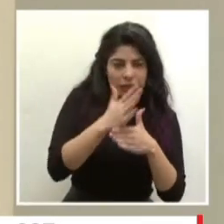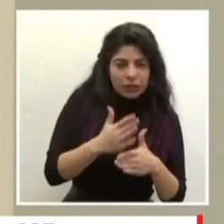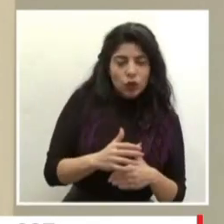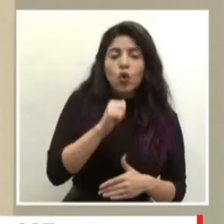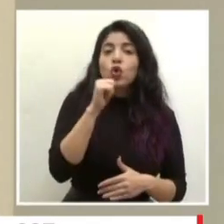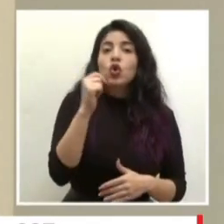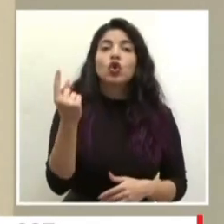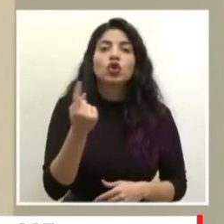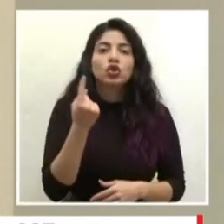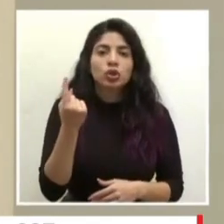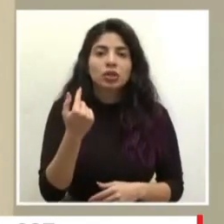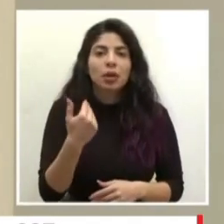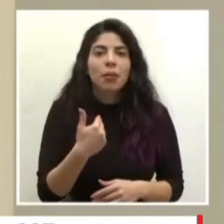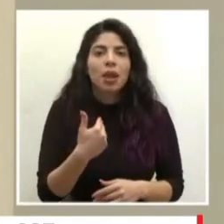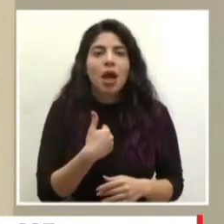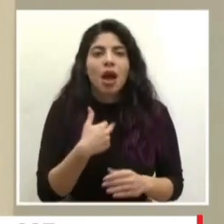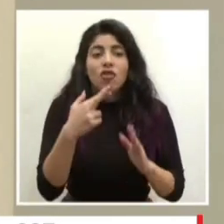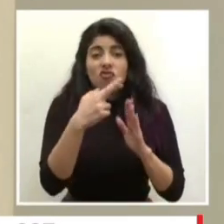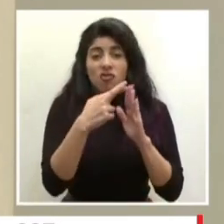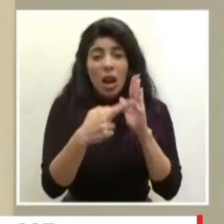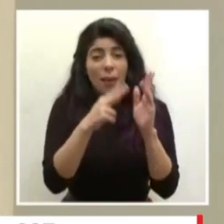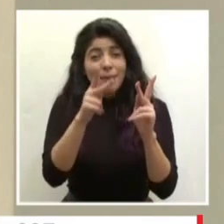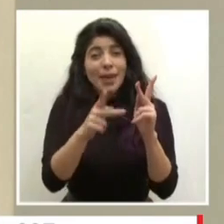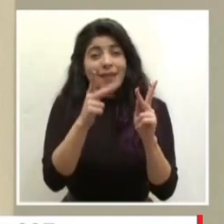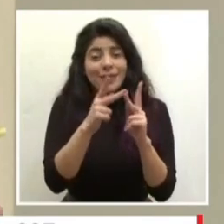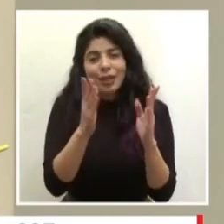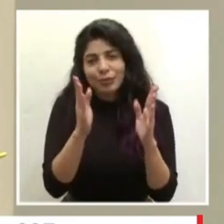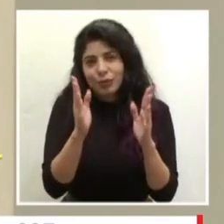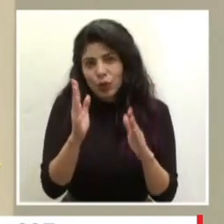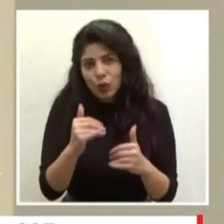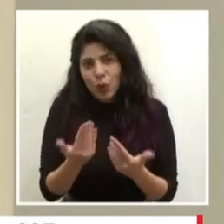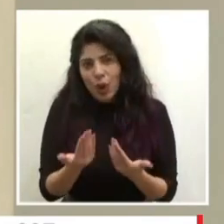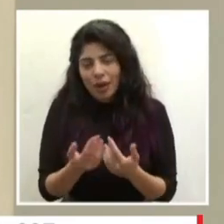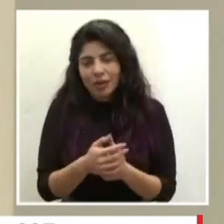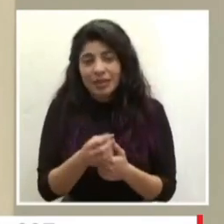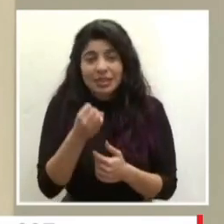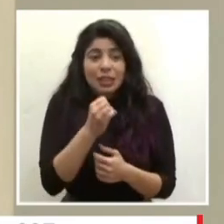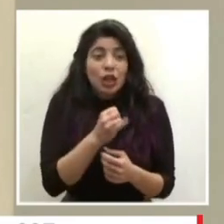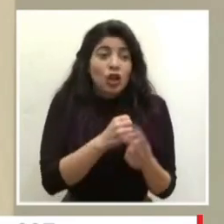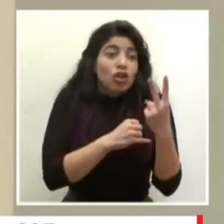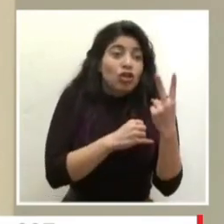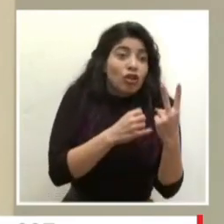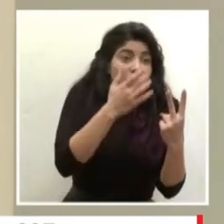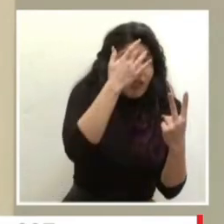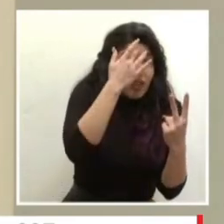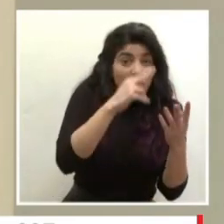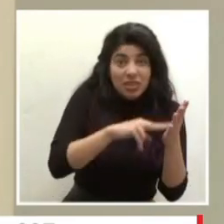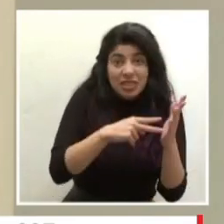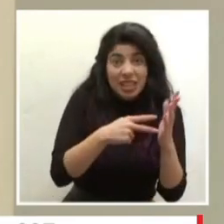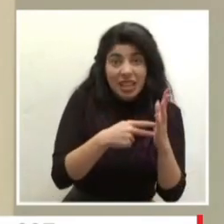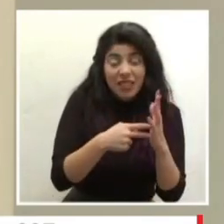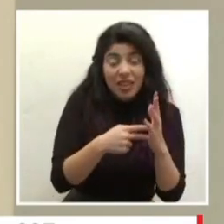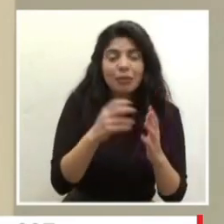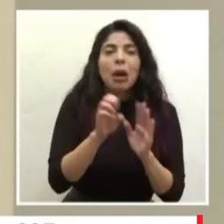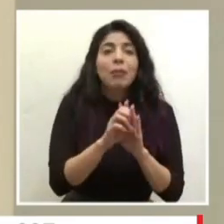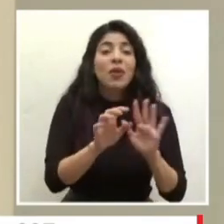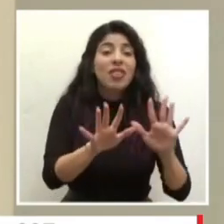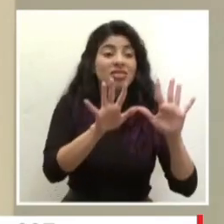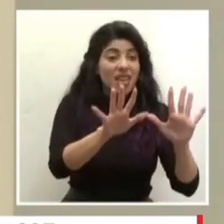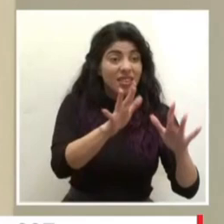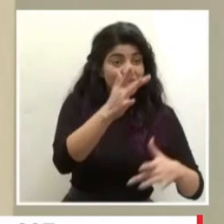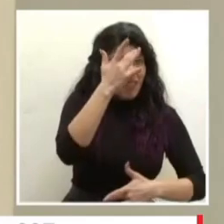siempre sigue una regla estricta, ¿verdad? De que si es 2 casos, vamos a tener, si son 10 casos,